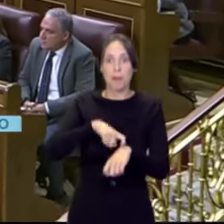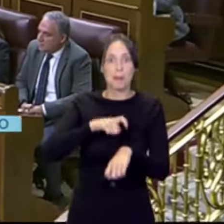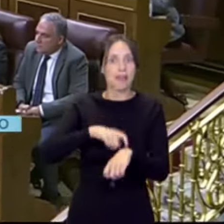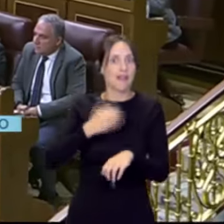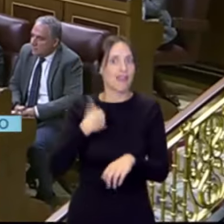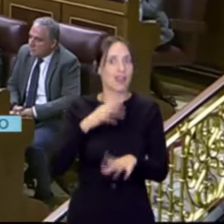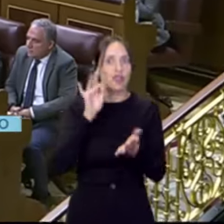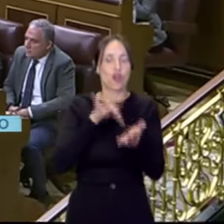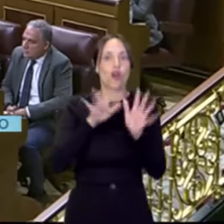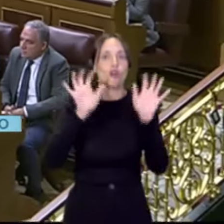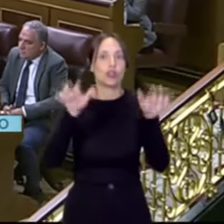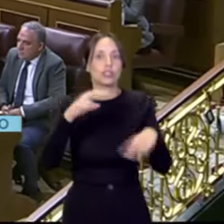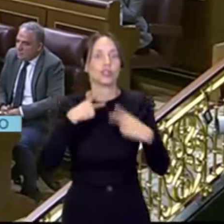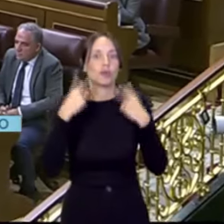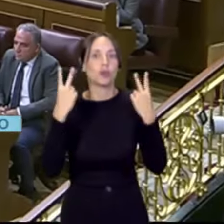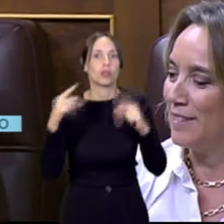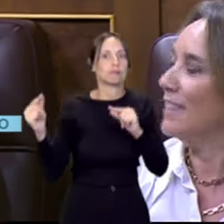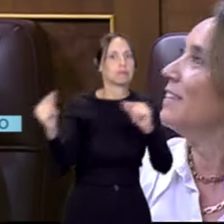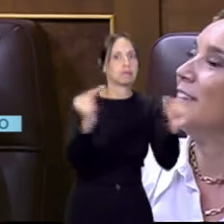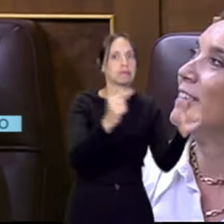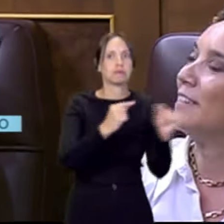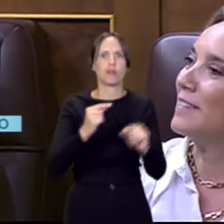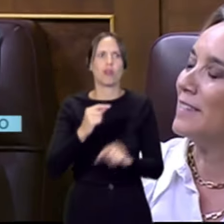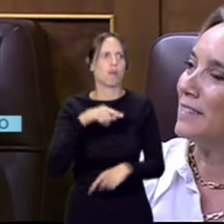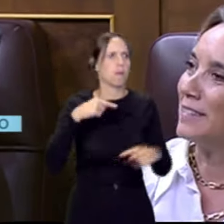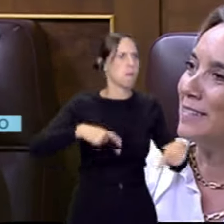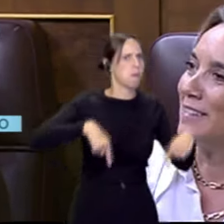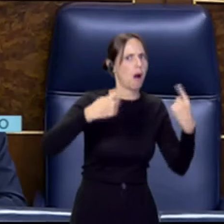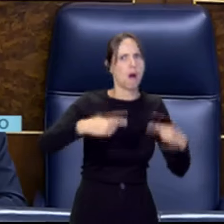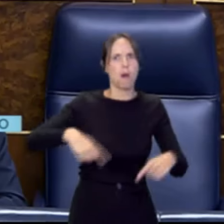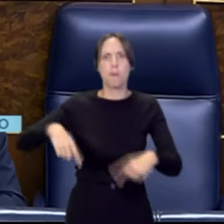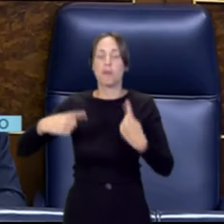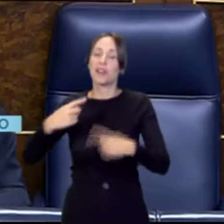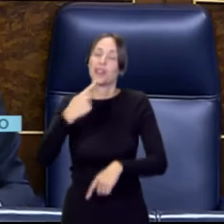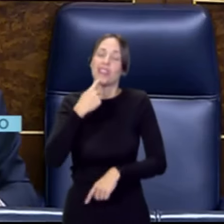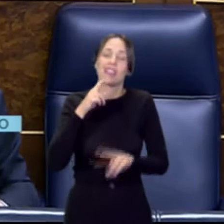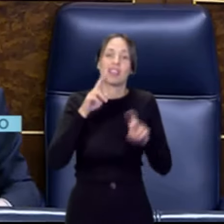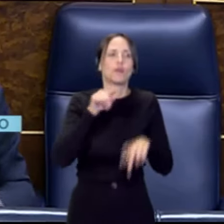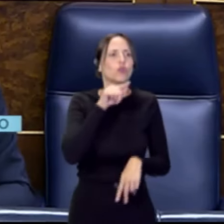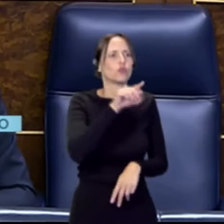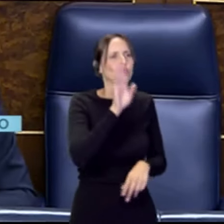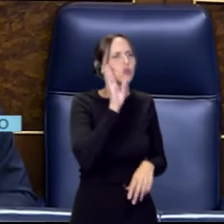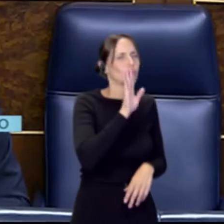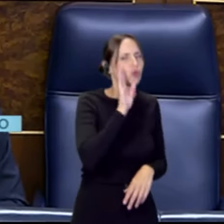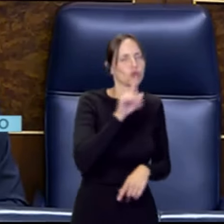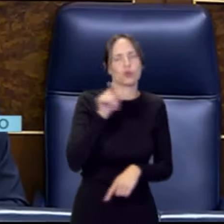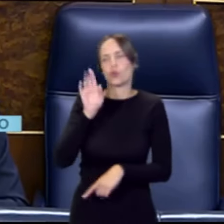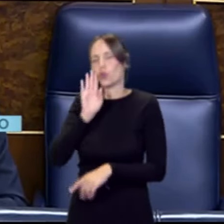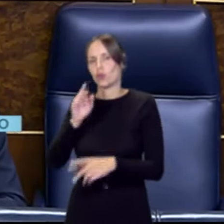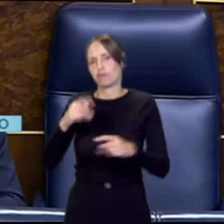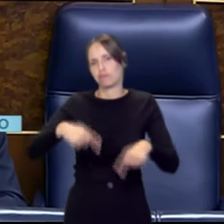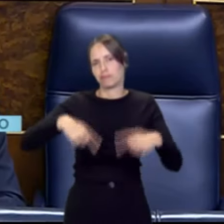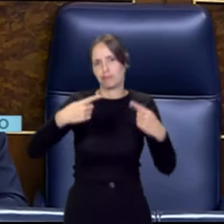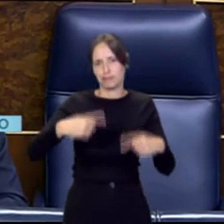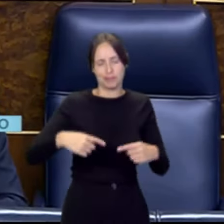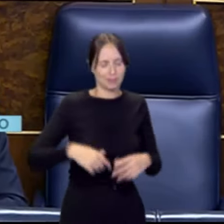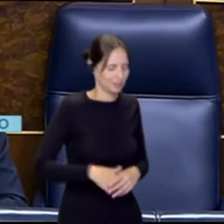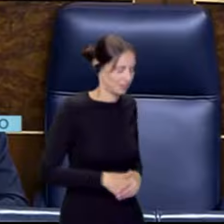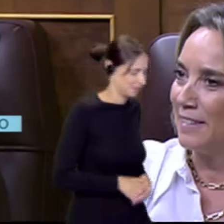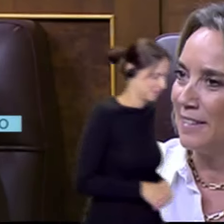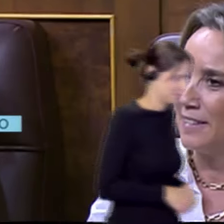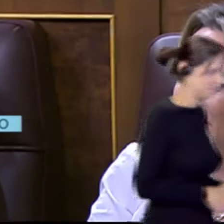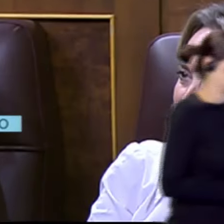en el Congreso de los Diputados, acusándose unos a otros de corrupción, ¿no? Mira, me da mucha rabia, Pilar, porque pasa lo mismo que el otro